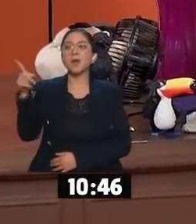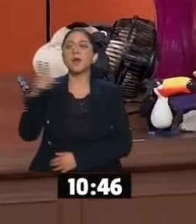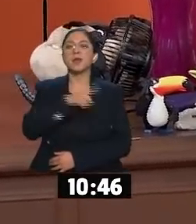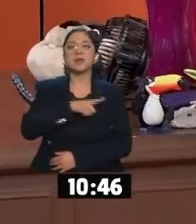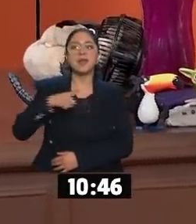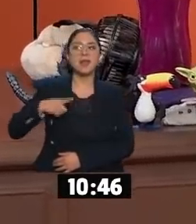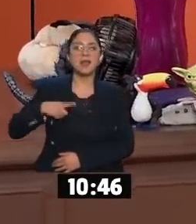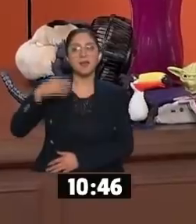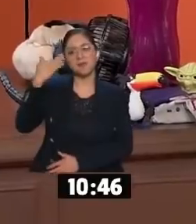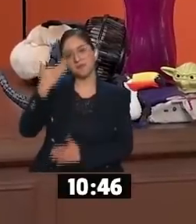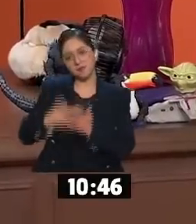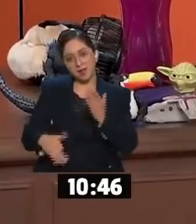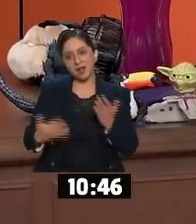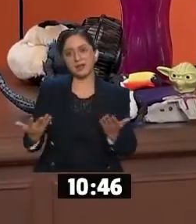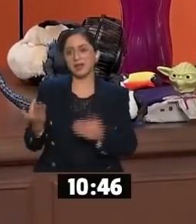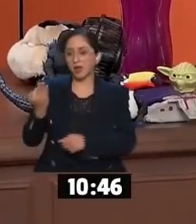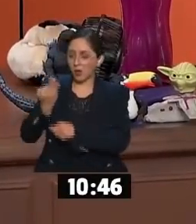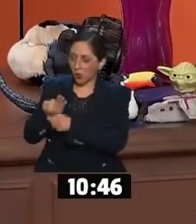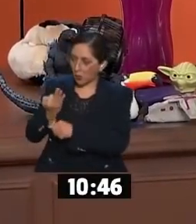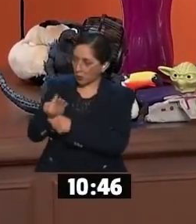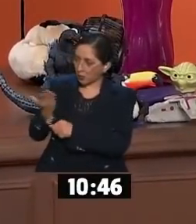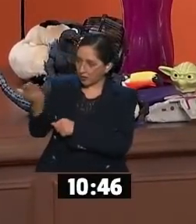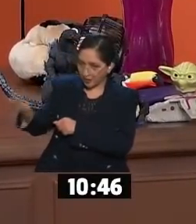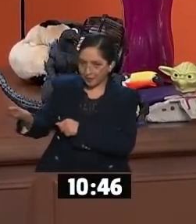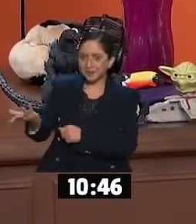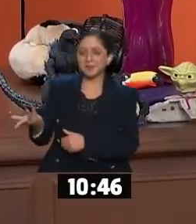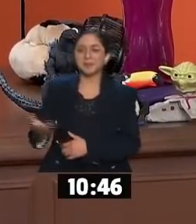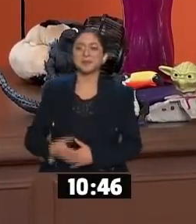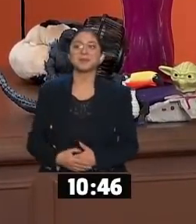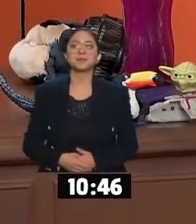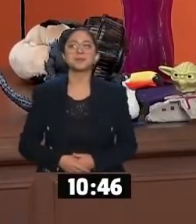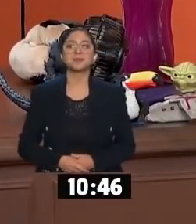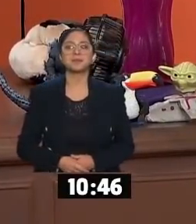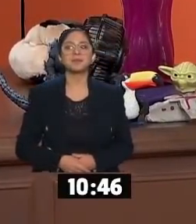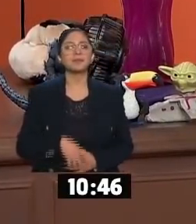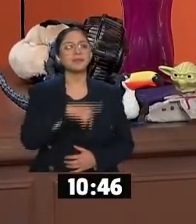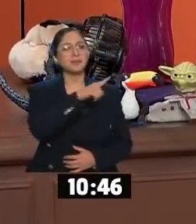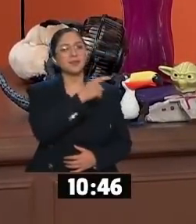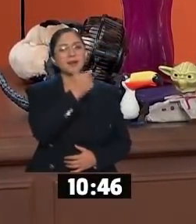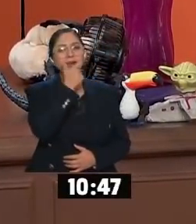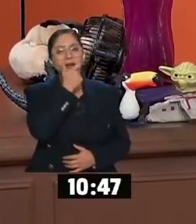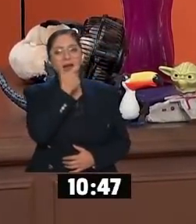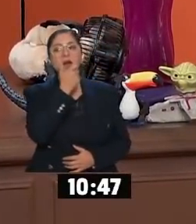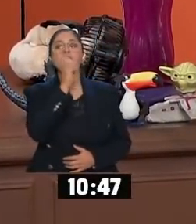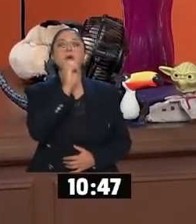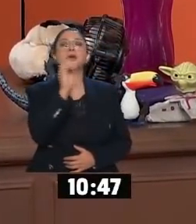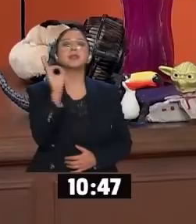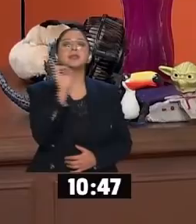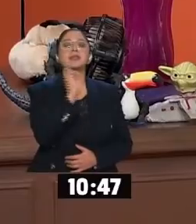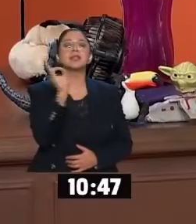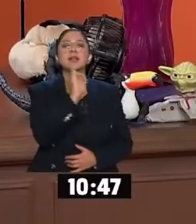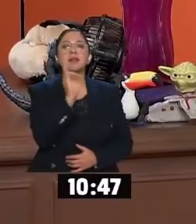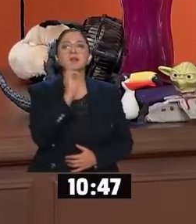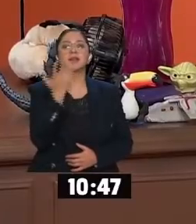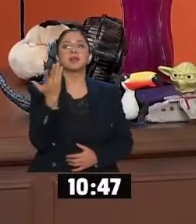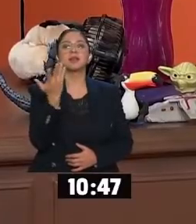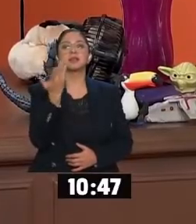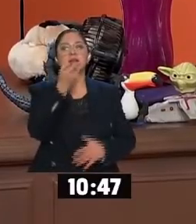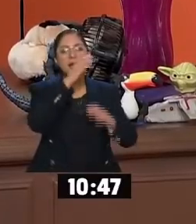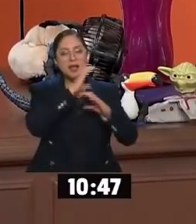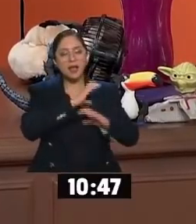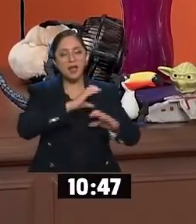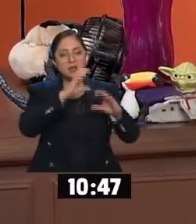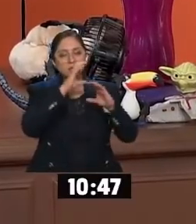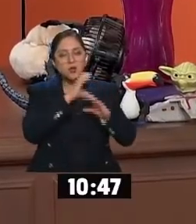Pero es que para esta sección tan bonita. Cucurrucucuma Oma. Exacto. Sí, o el brindis, por la lejana